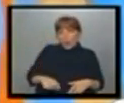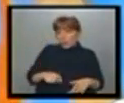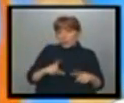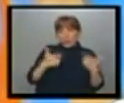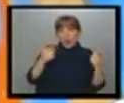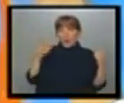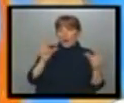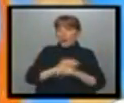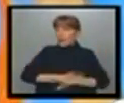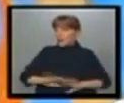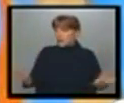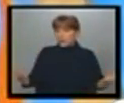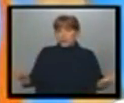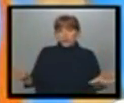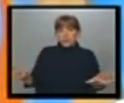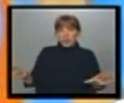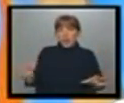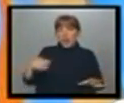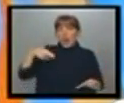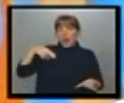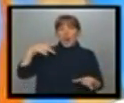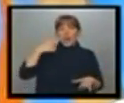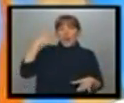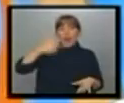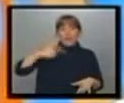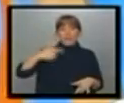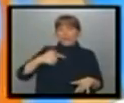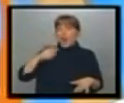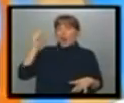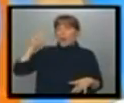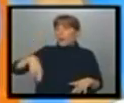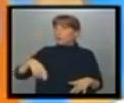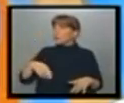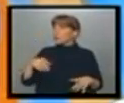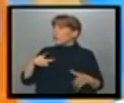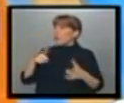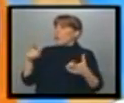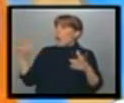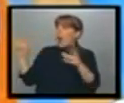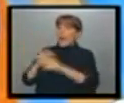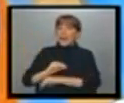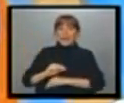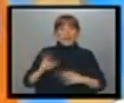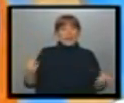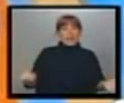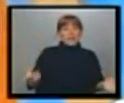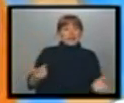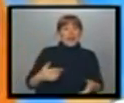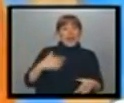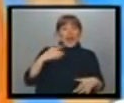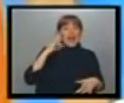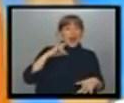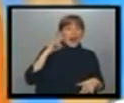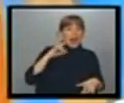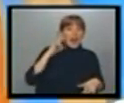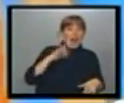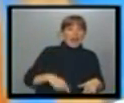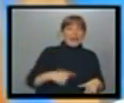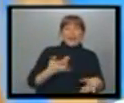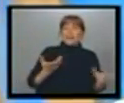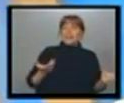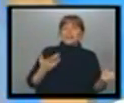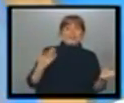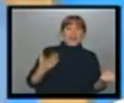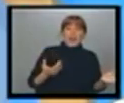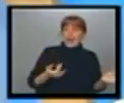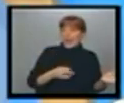parece como la nafta. ¿Te acuerdas cuando había nafta común? Sí, bueno, sí, leche difícil. Común no existe más. Primero pusieron con calcio agregado, después con extra calcio,